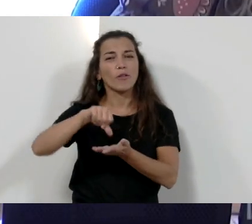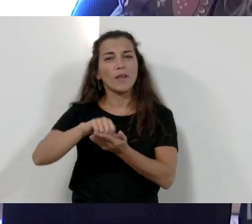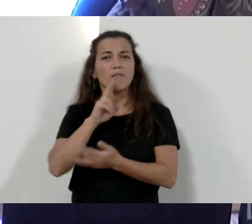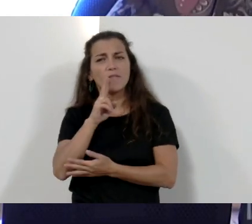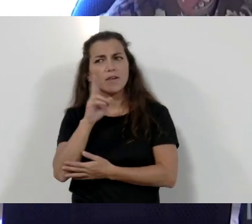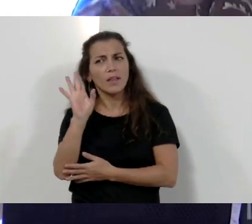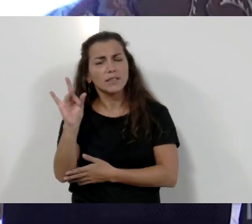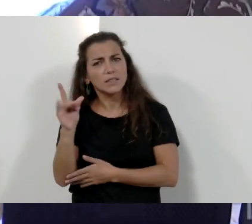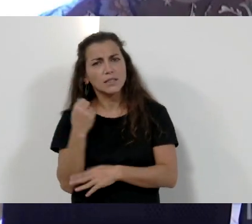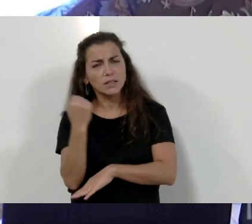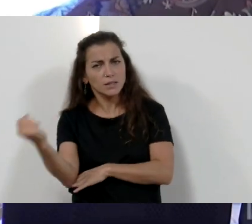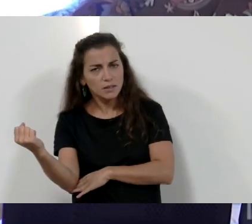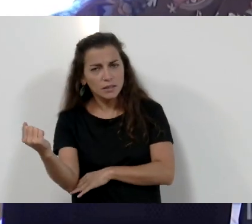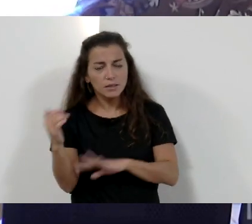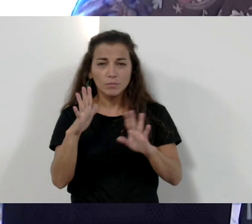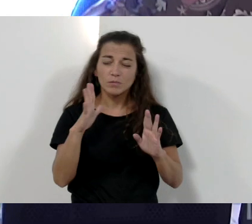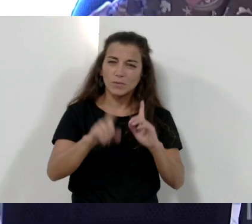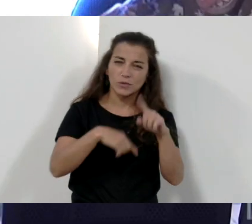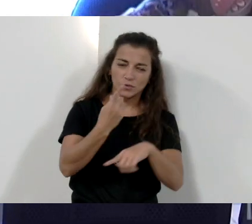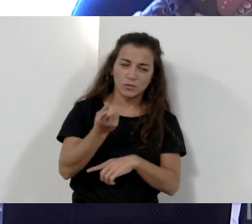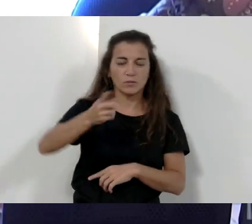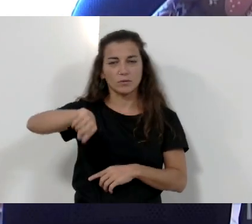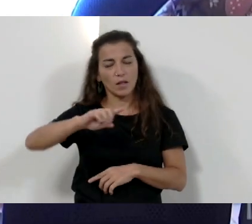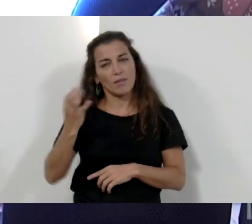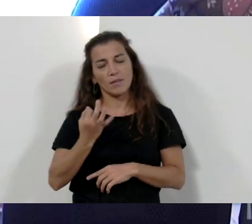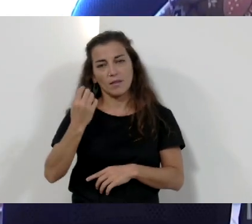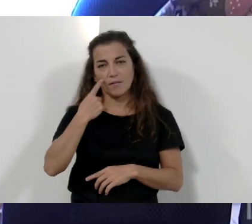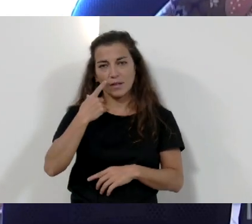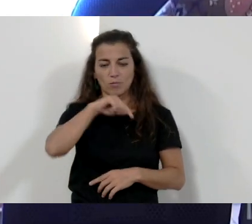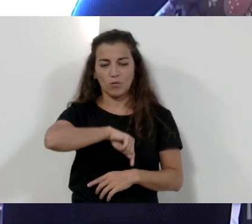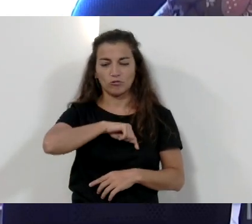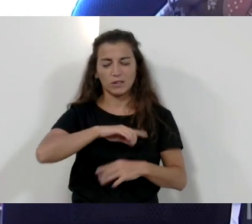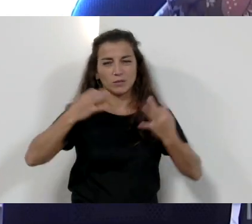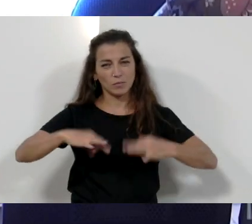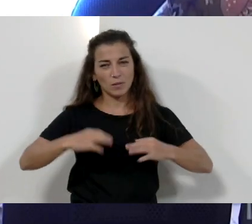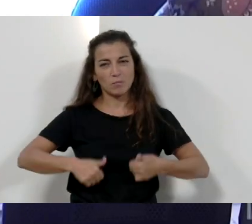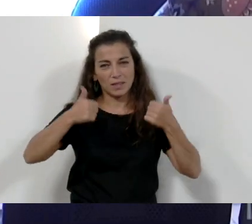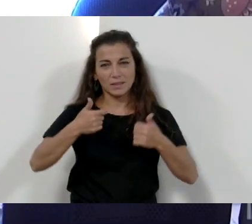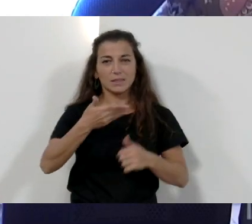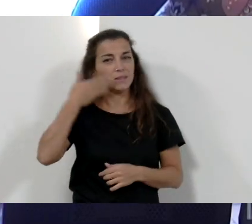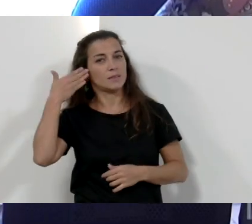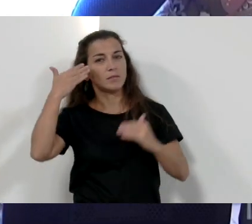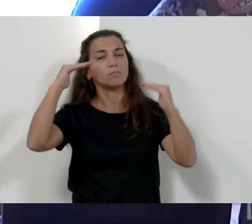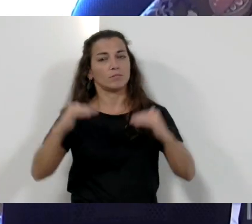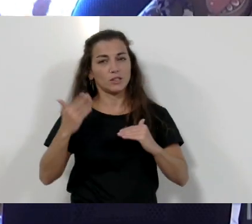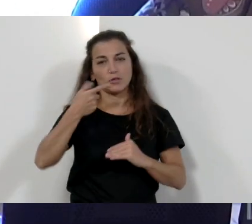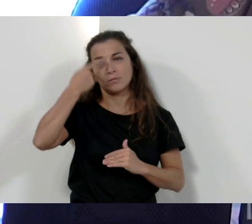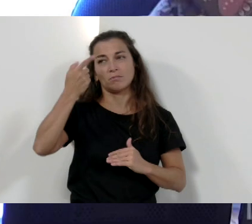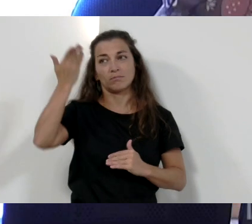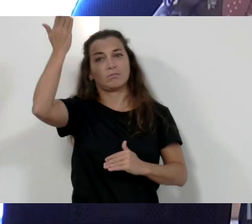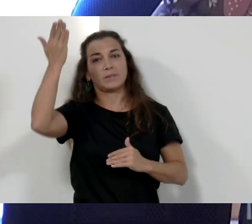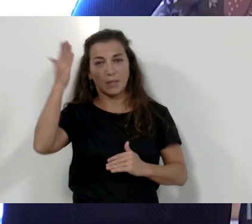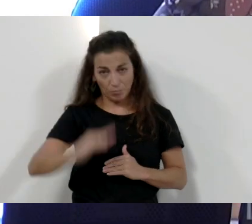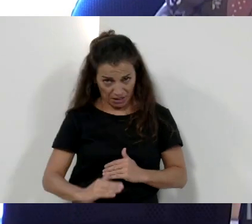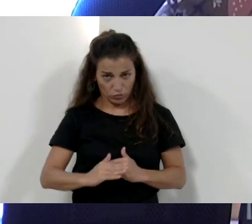que sí, pero claro, luego sean un poco consecuentes, más humildes, menos soberbios y altivos, y tengan en